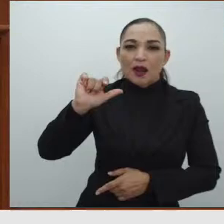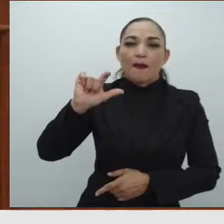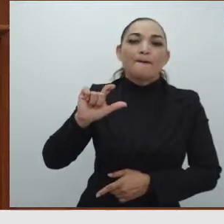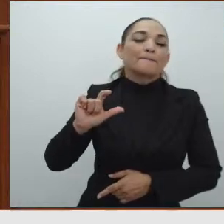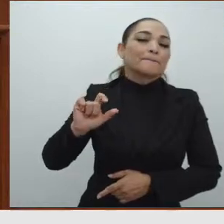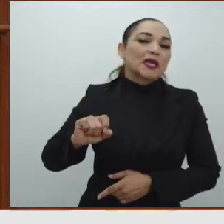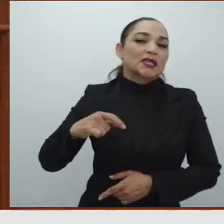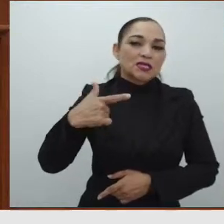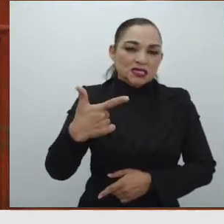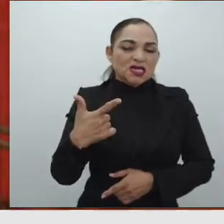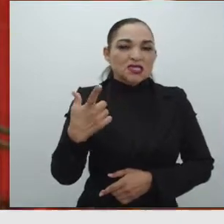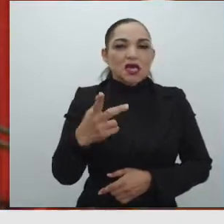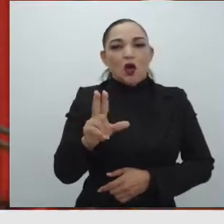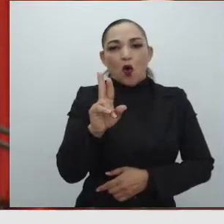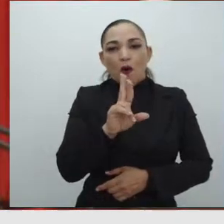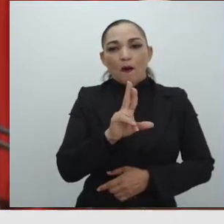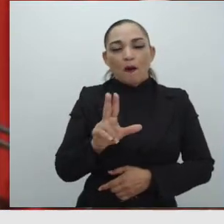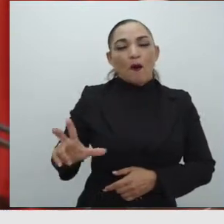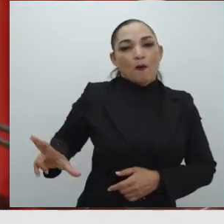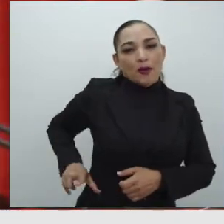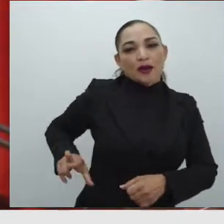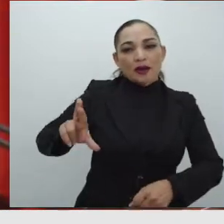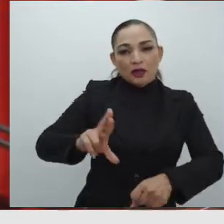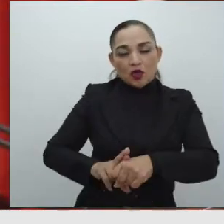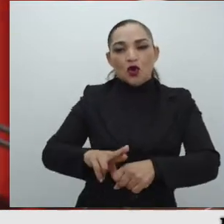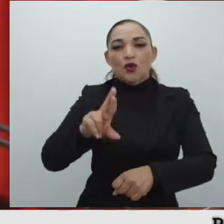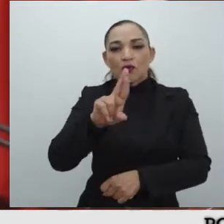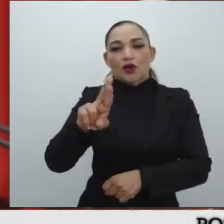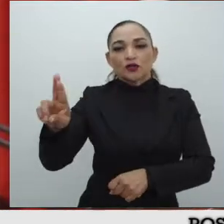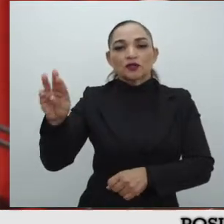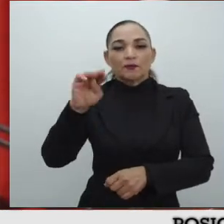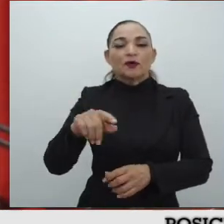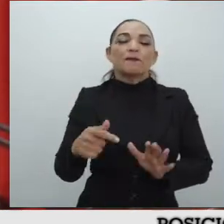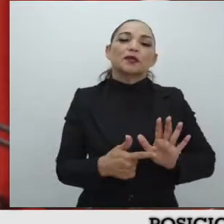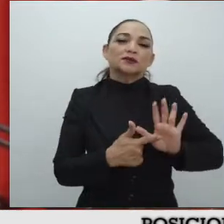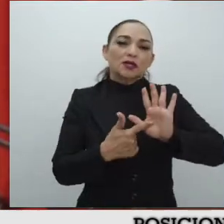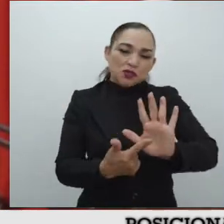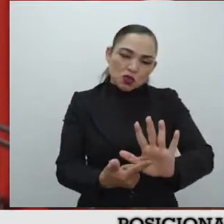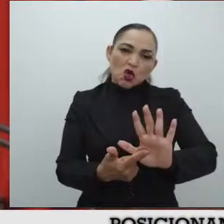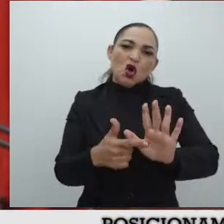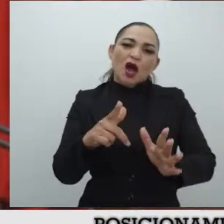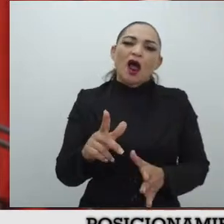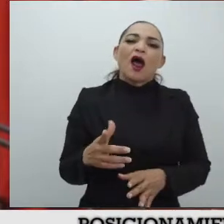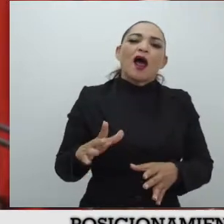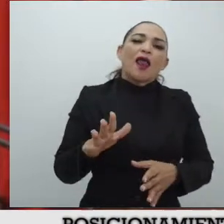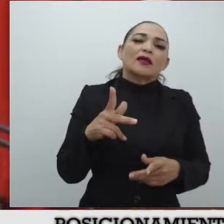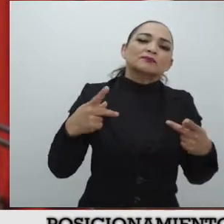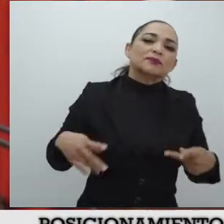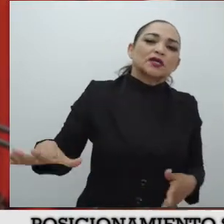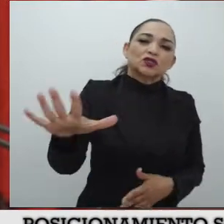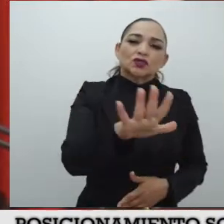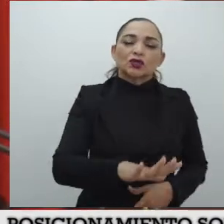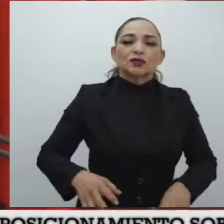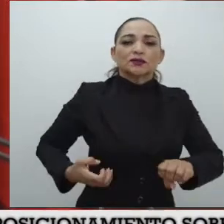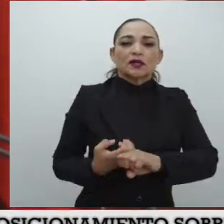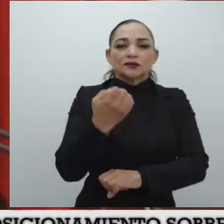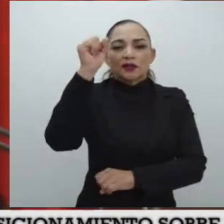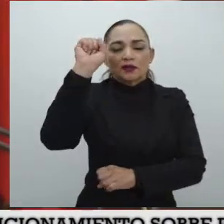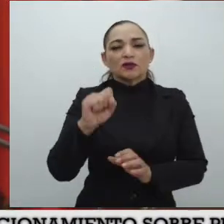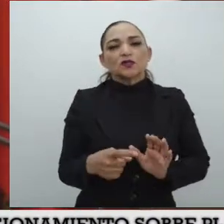el doctor Rubén Rocha Moya, presentó a la sociedad sinaloense el Plan Estatal de